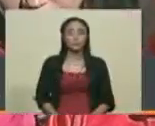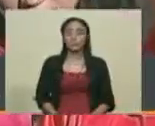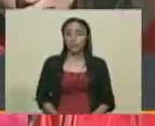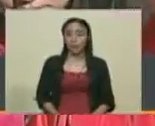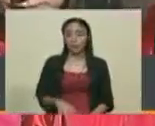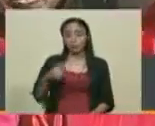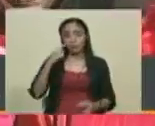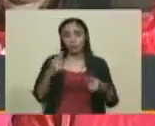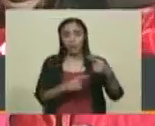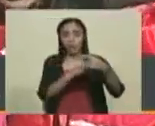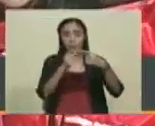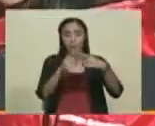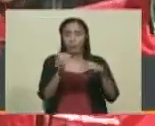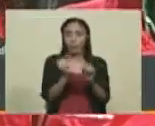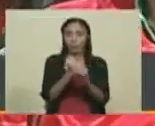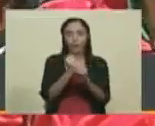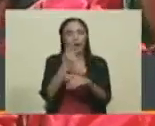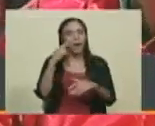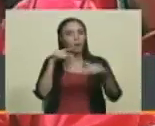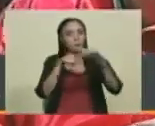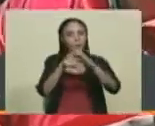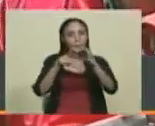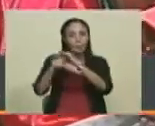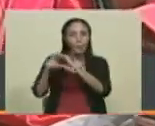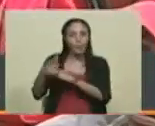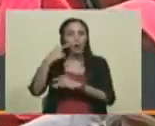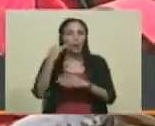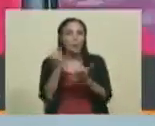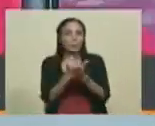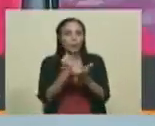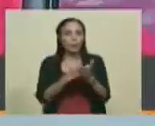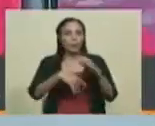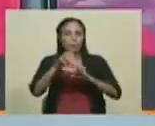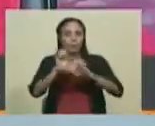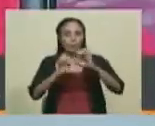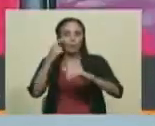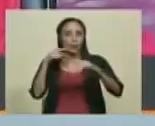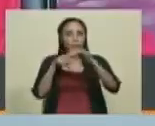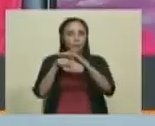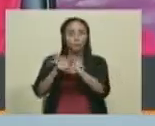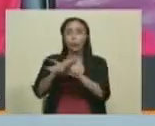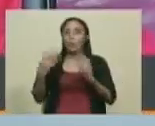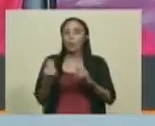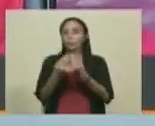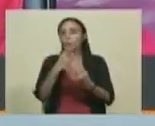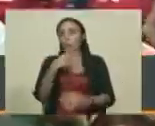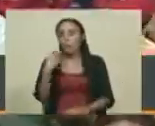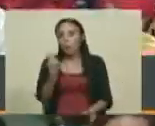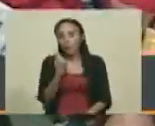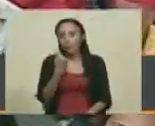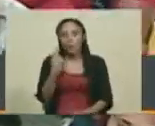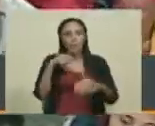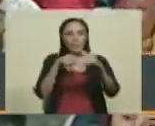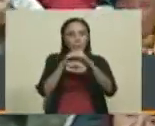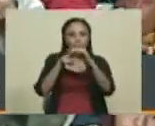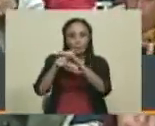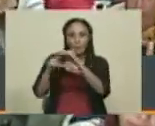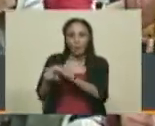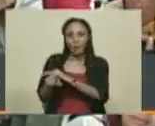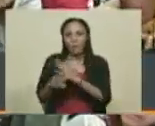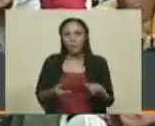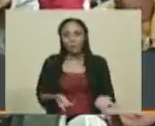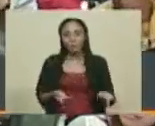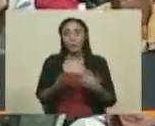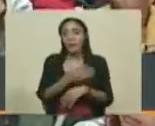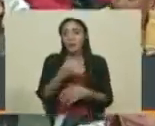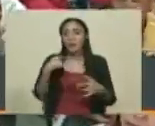hemos tomado es el plan de inspección con la juventud petrolera. Gracias a la juventud petrolera. Estamos llegando hasta el